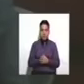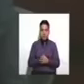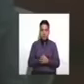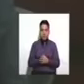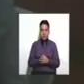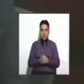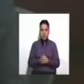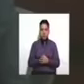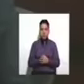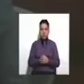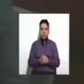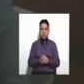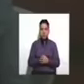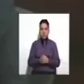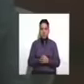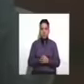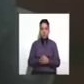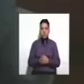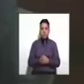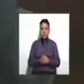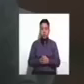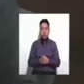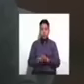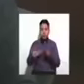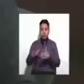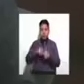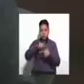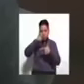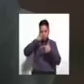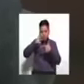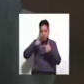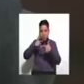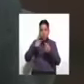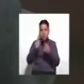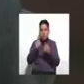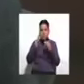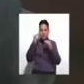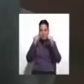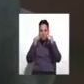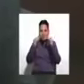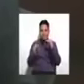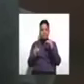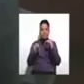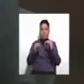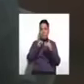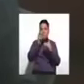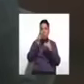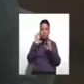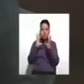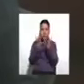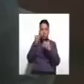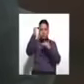de que cayeran los precios del petróleo, que la acción había sido una de las más desvalorizadas en el mundo,